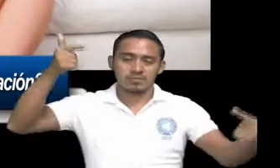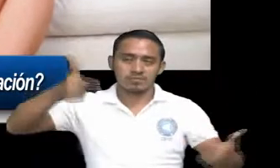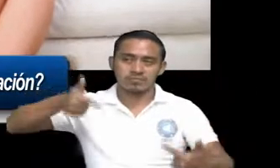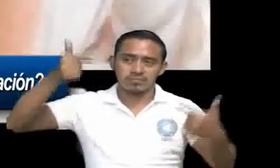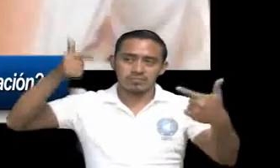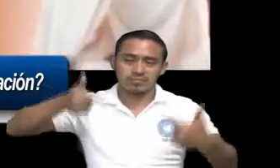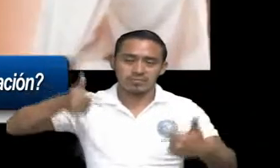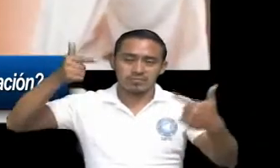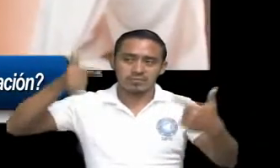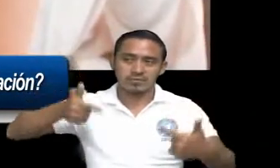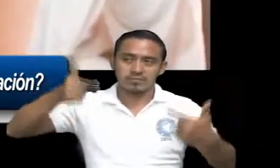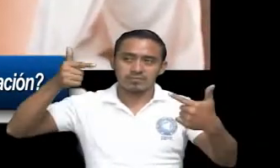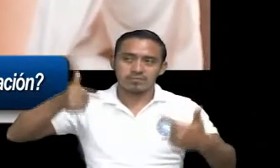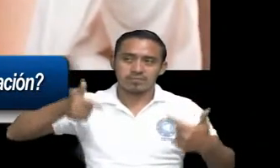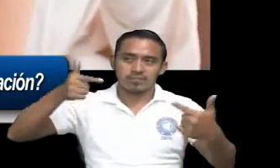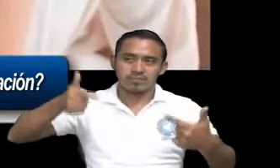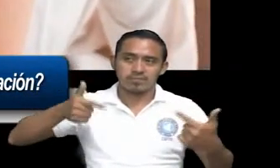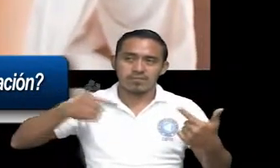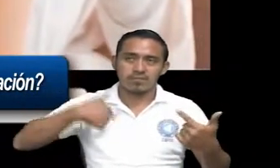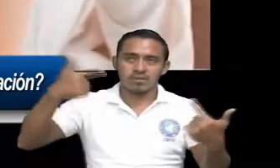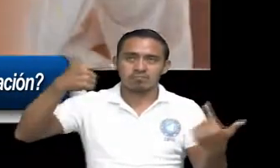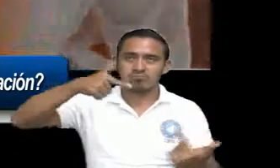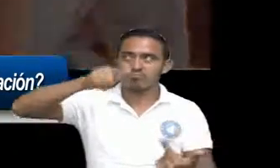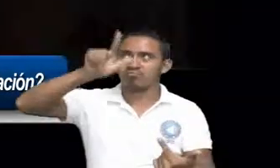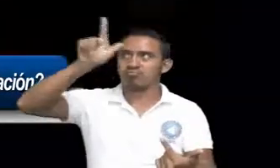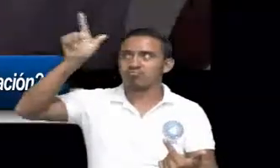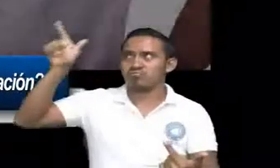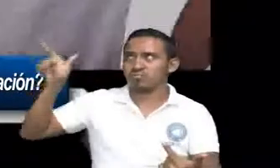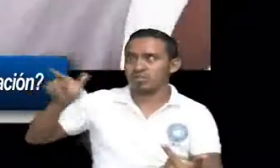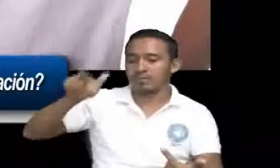videollamada y entonces se muestran en el cuarto, por ejemplo,